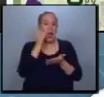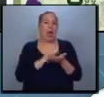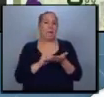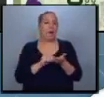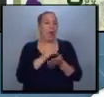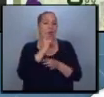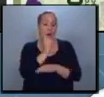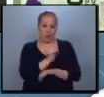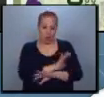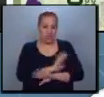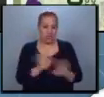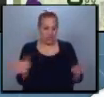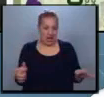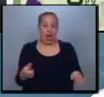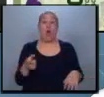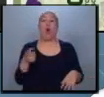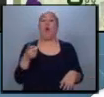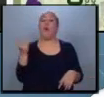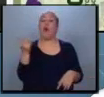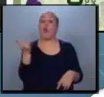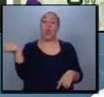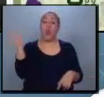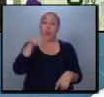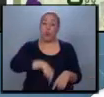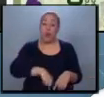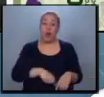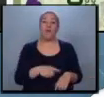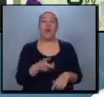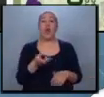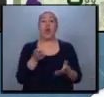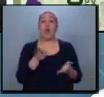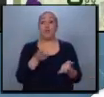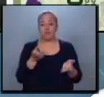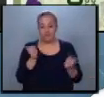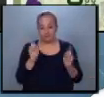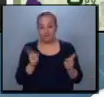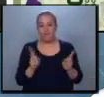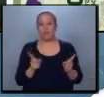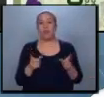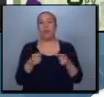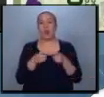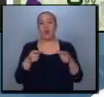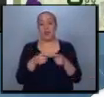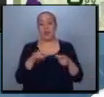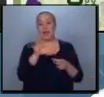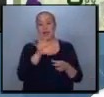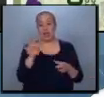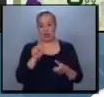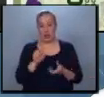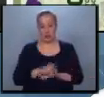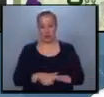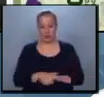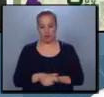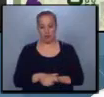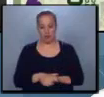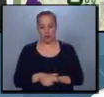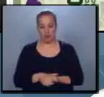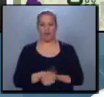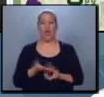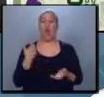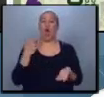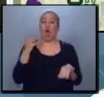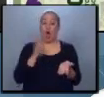cuando, esta pareja vuelva, entonces recuperará este billete de 500 pesos, ¿no? Volvemos a